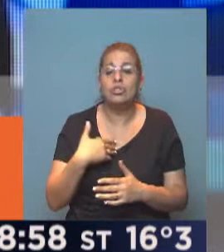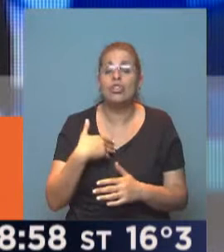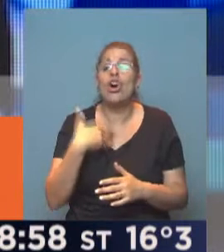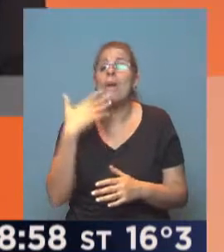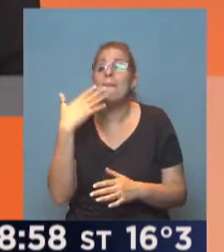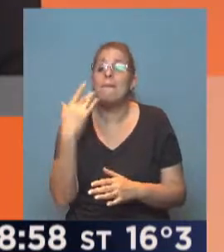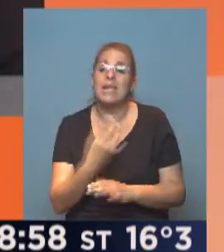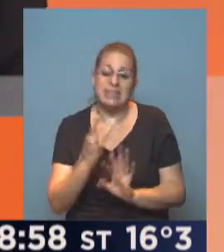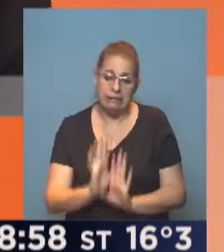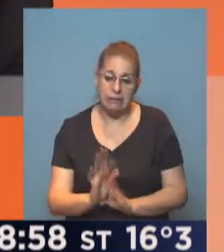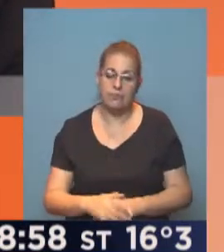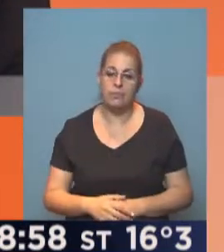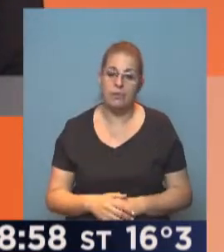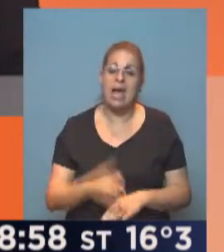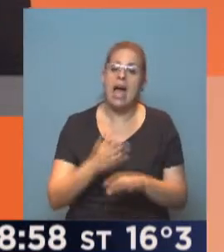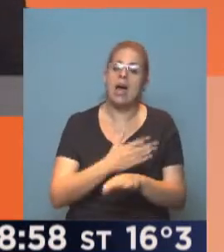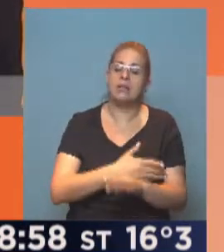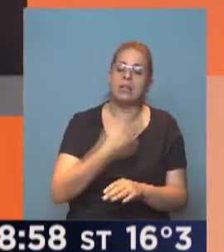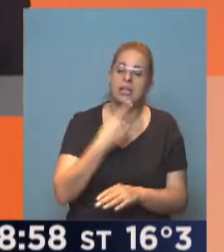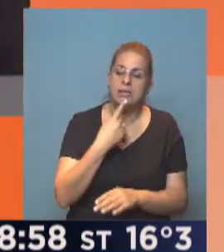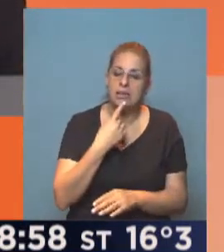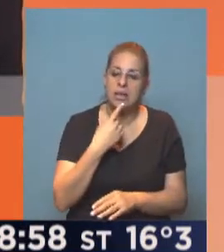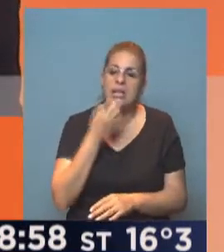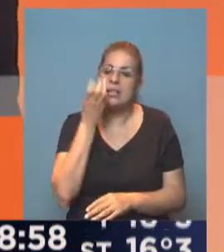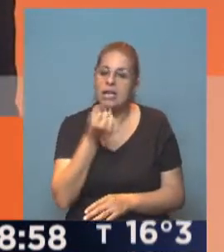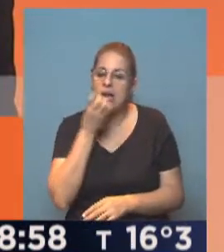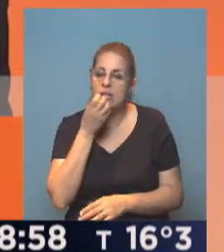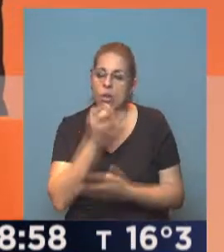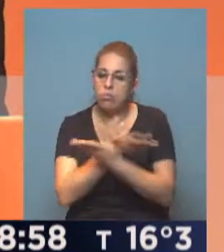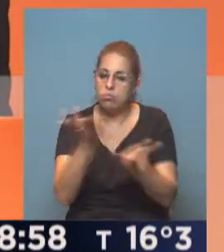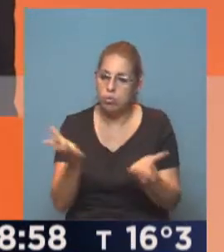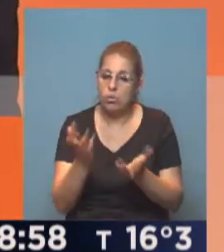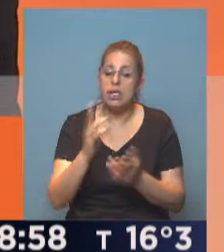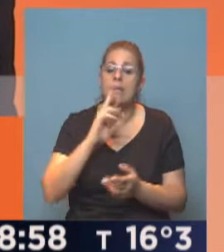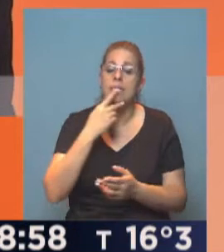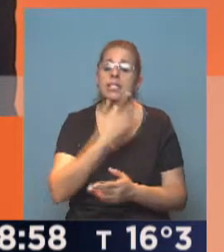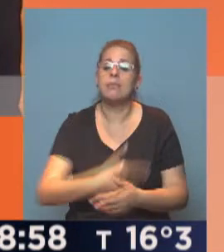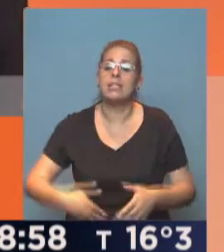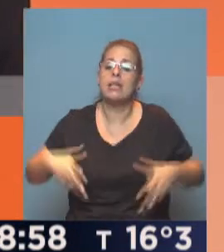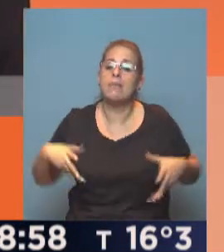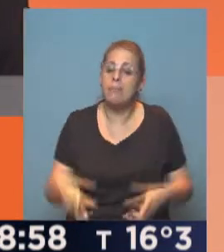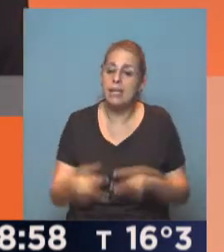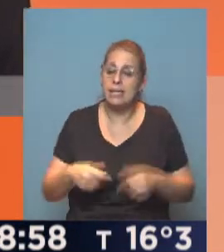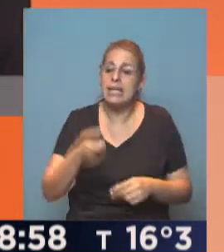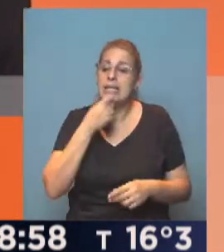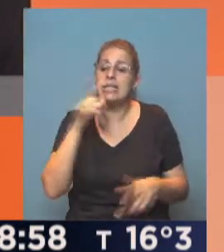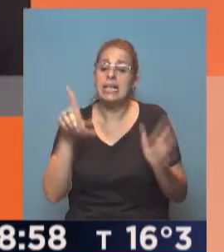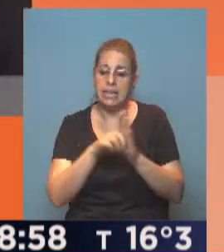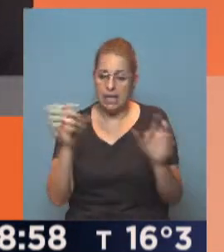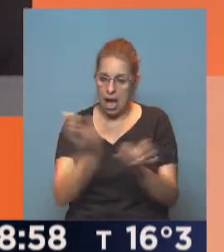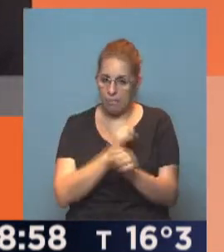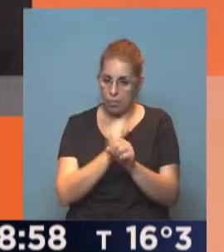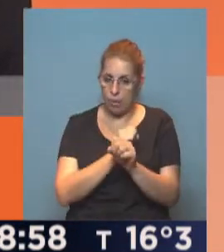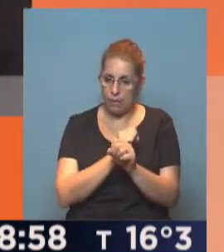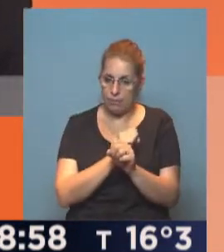Héctor, ya anticipó por lo menos las primeras declaraciones públicas de la vicepresidenta Gabriela Michetti, que de aprobarse va a ir,